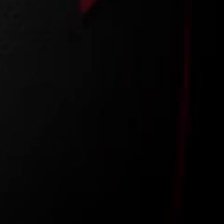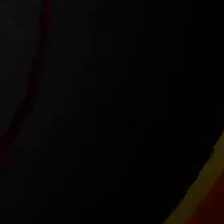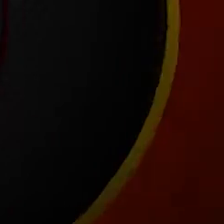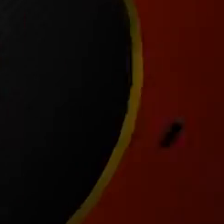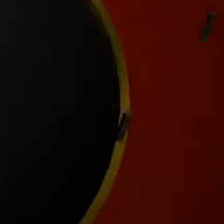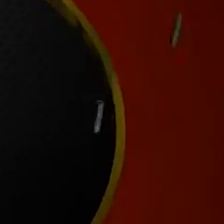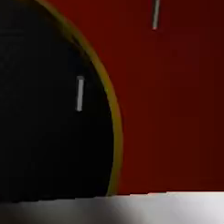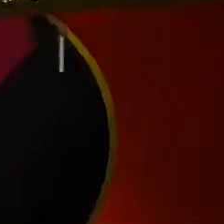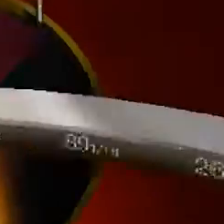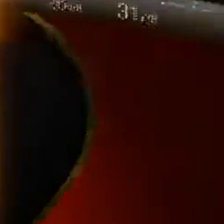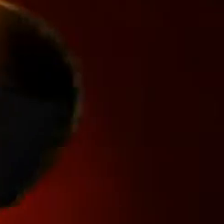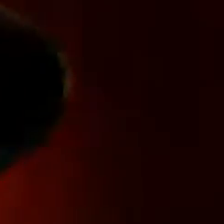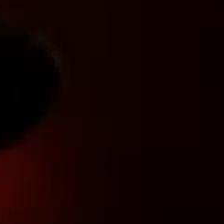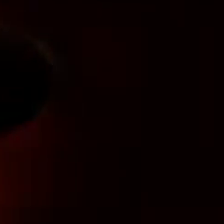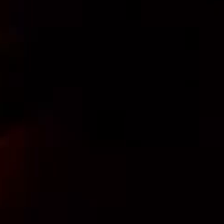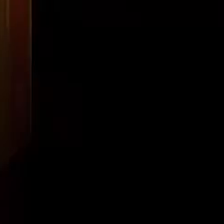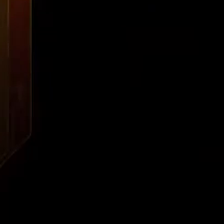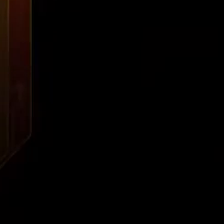$47.72.